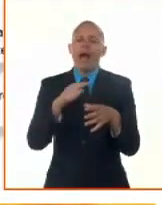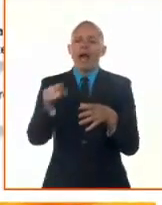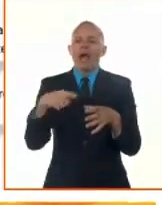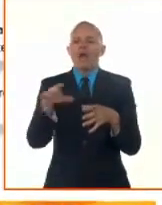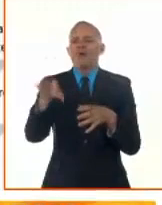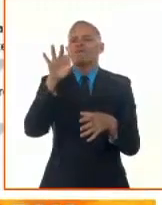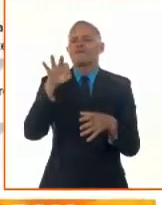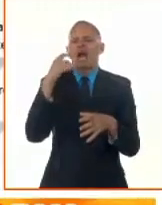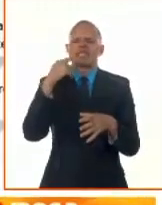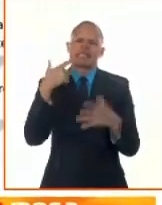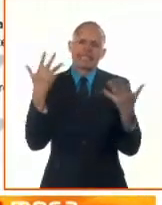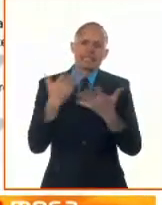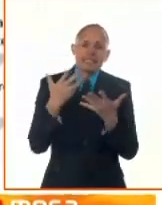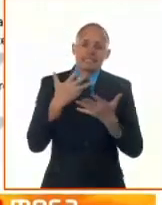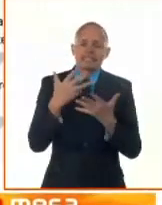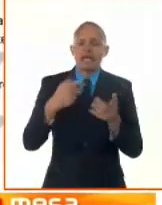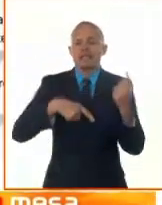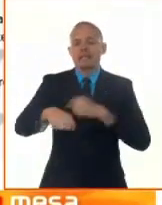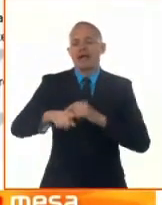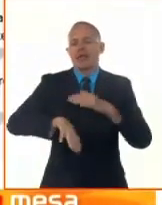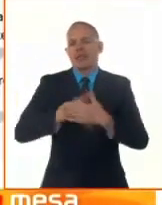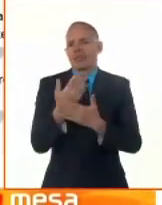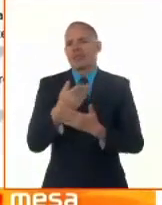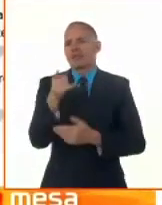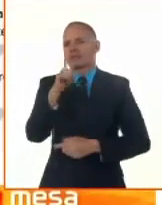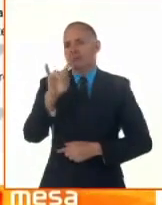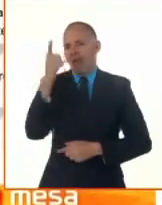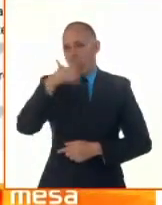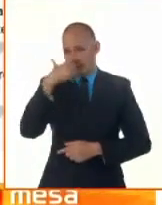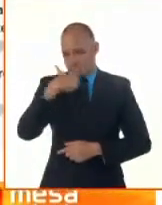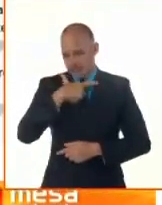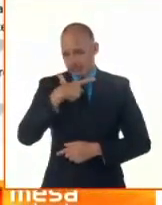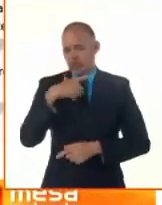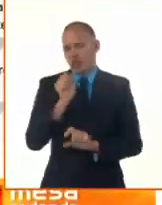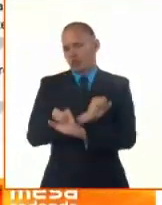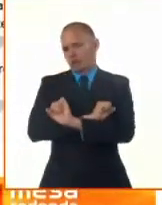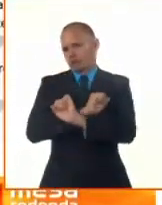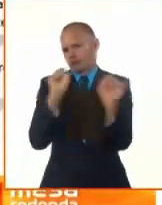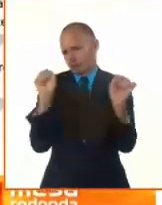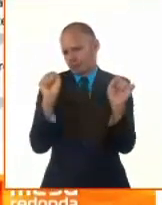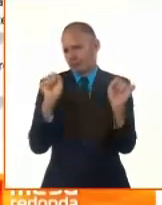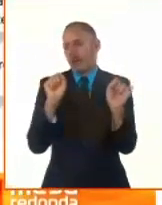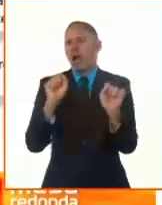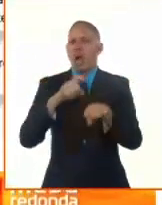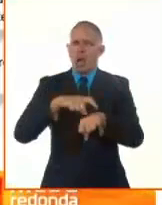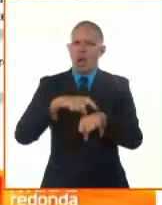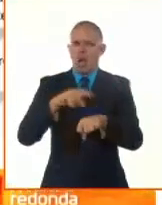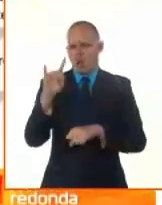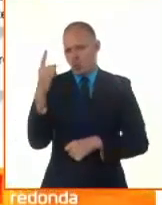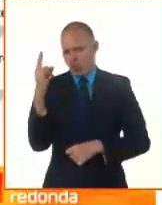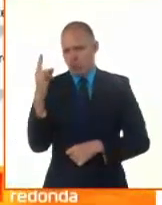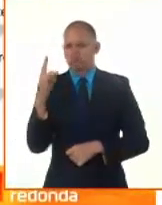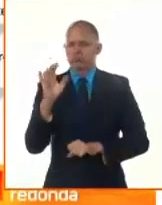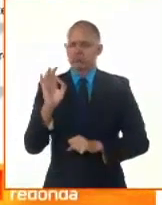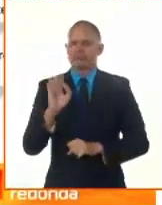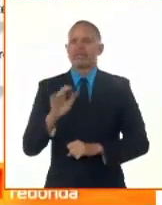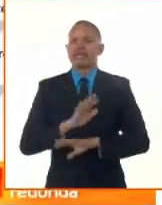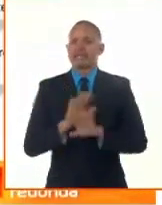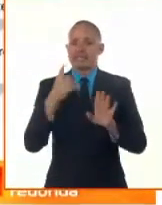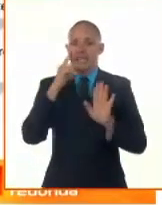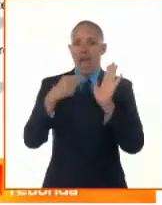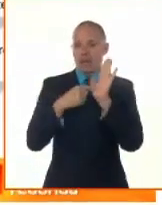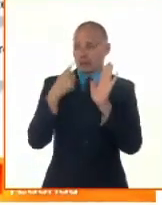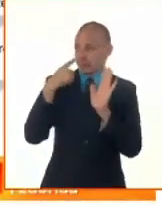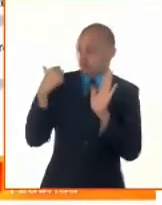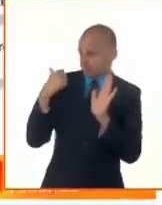para el 19 de abril de 2023 a las 9 de la mañana vemos ahí la noticia publicada en